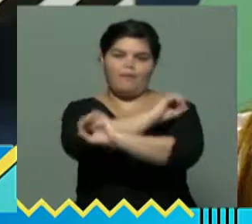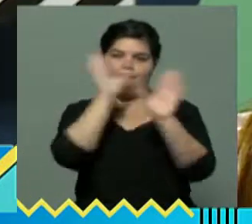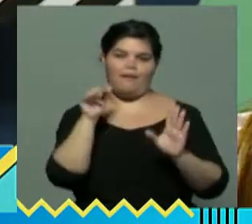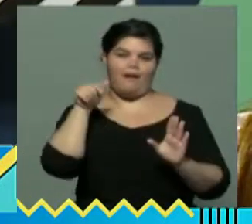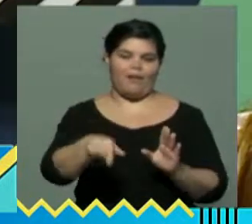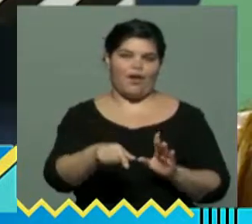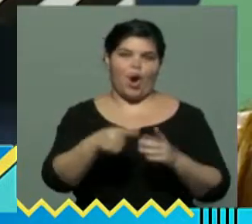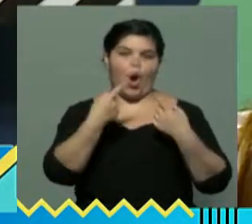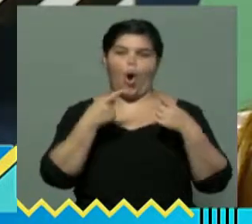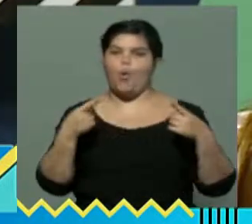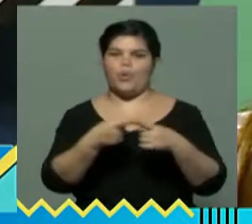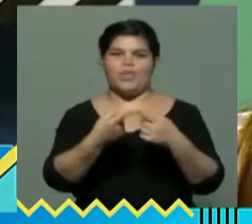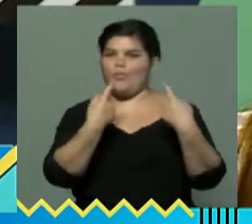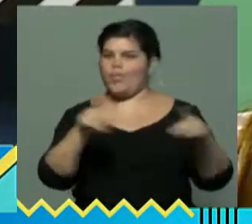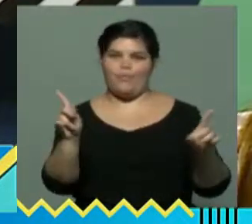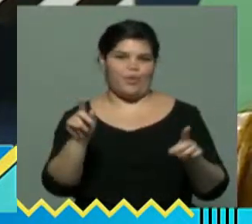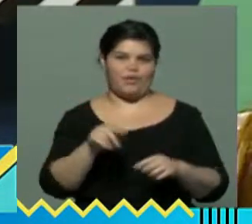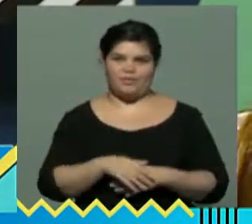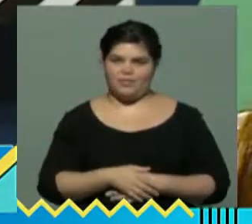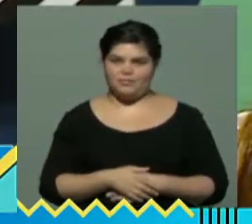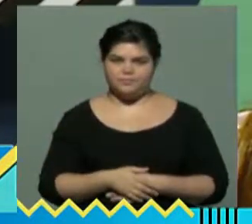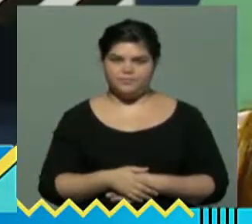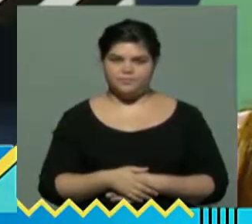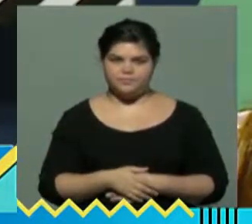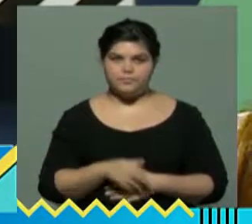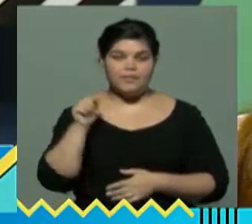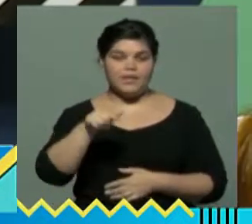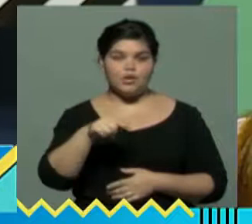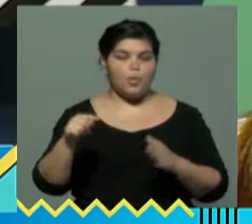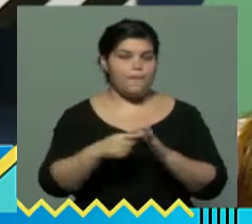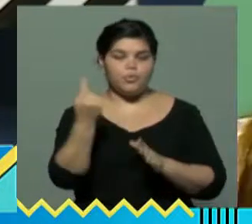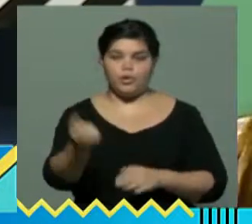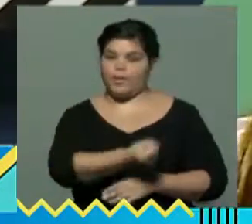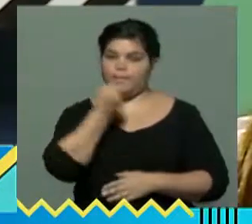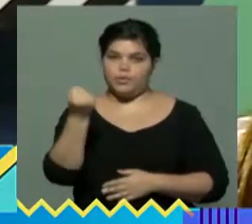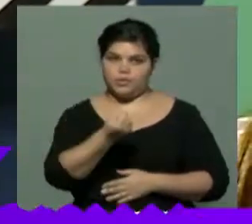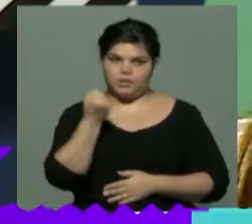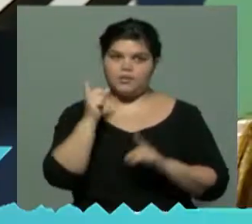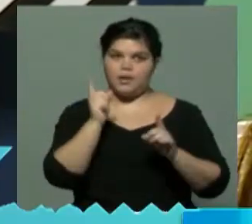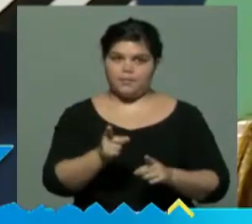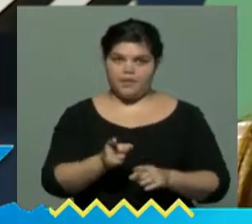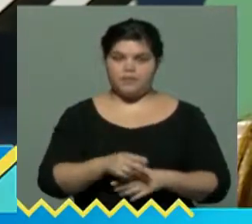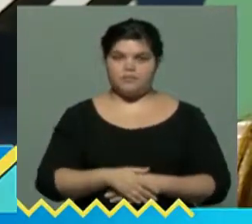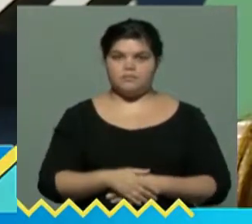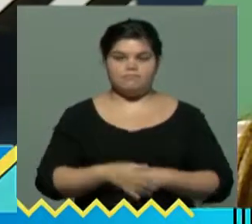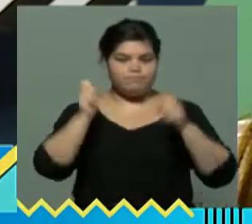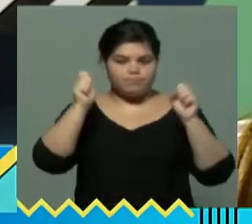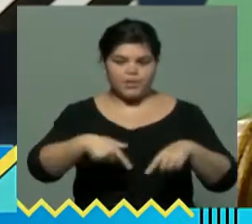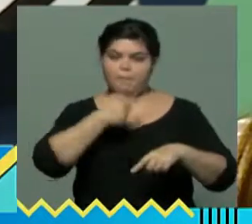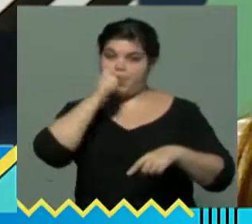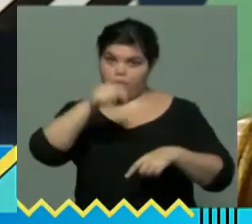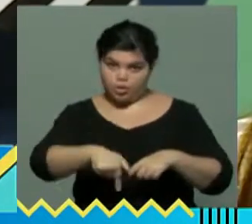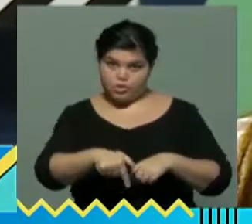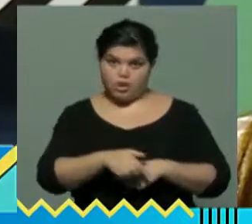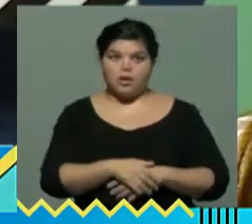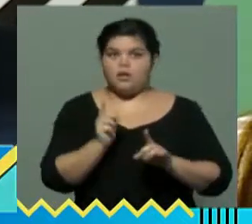del objetivo que cualquier Estado nacional tiene que tener. Para mí ese es uno de los puntos principales y creo, hablando concretamente de Mendoza, por ahí, que